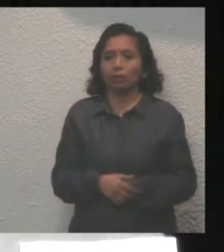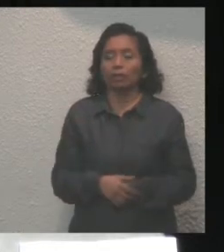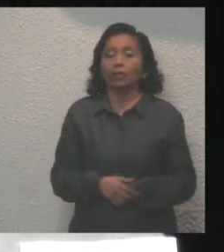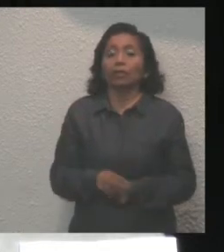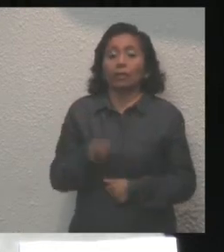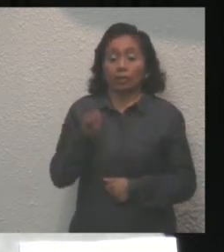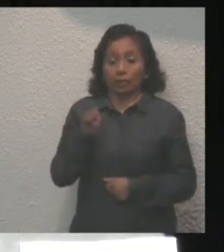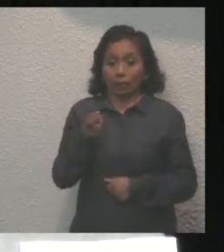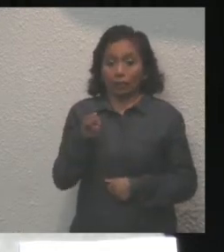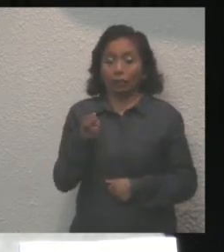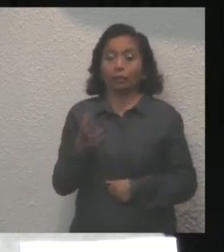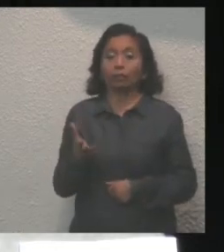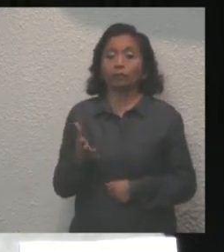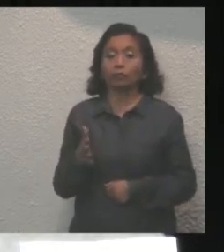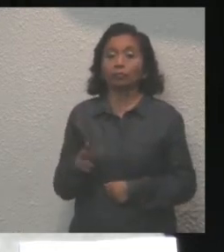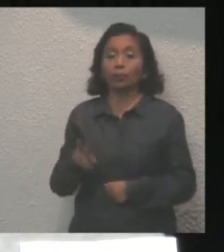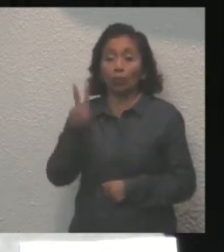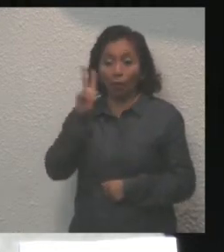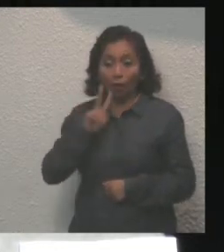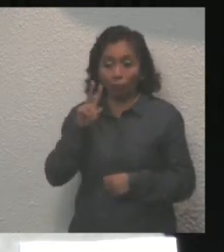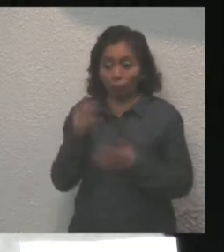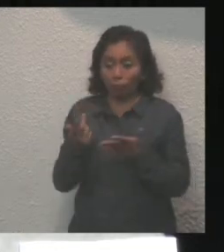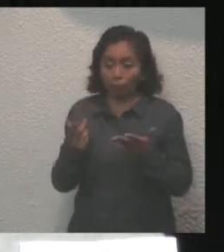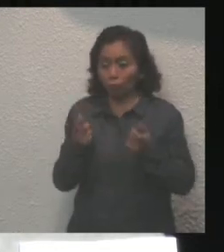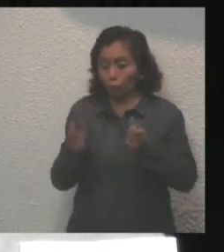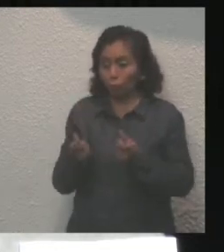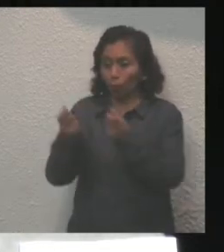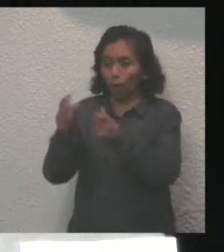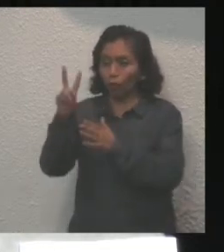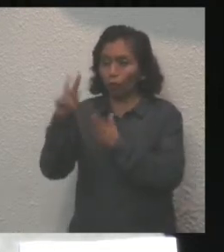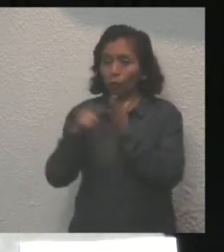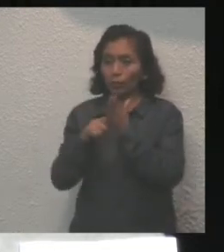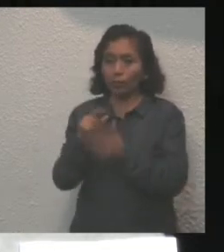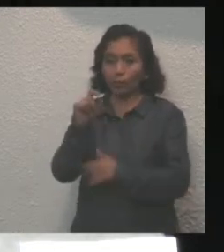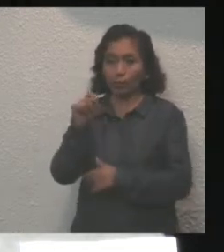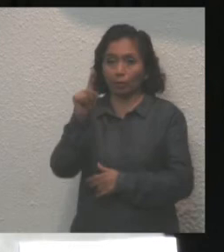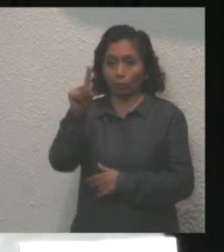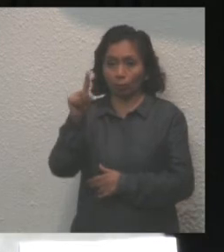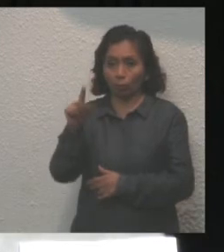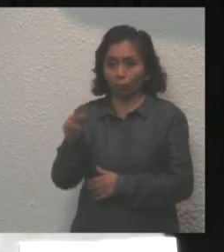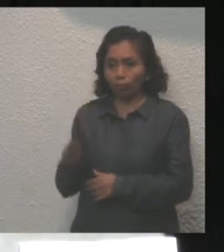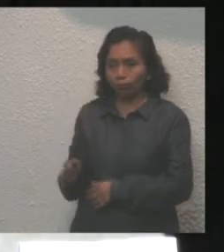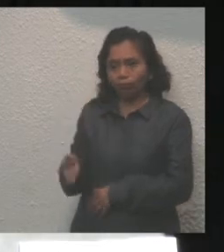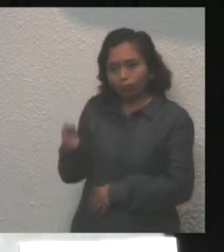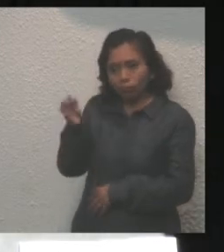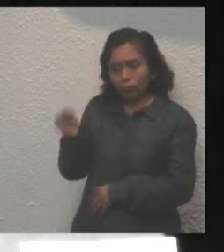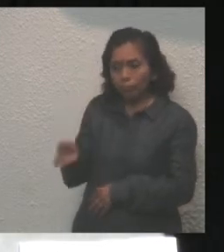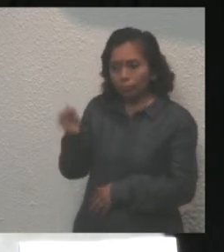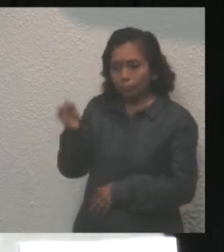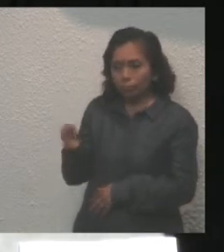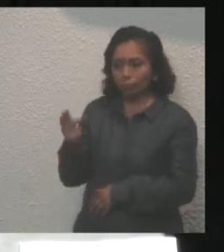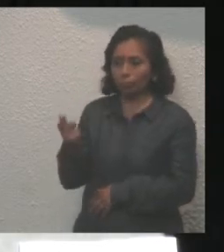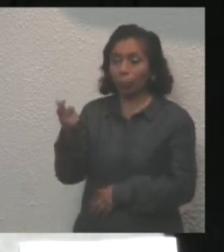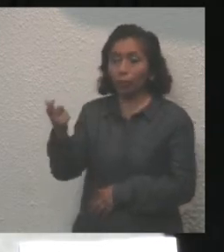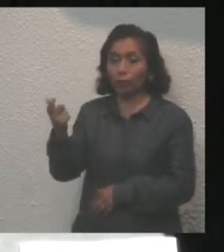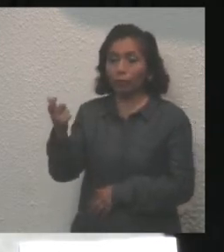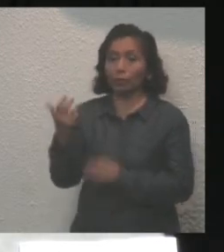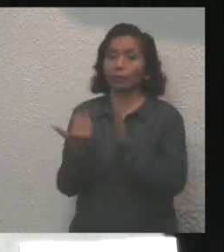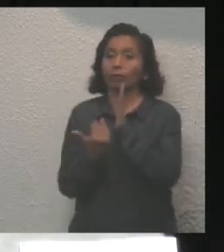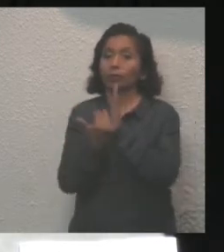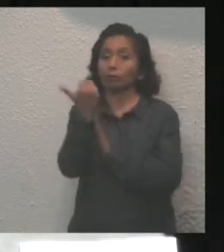legislativo aprobó en el presupuesto para 2021, con motivo de la pandemia, un